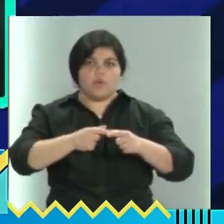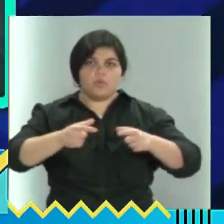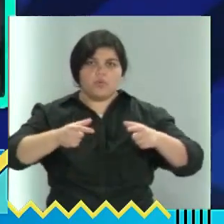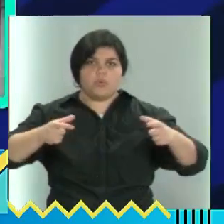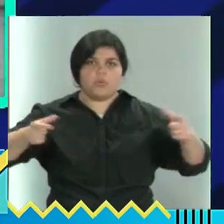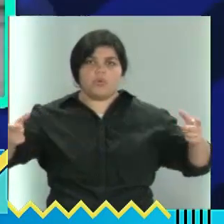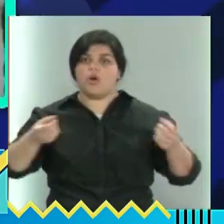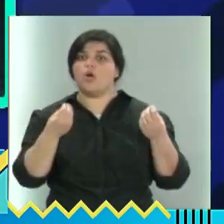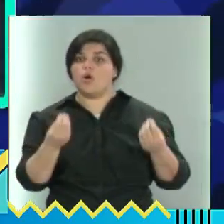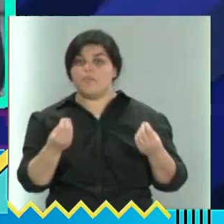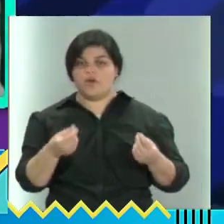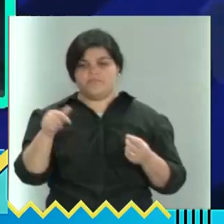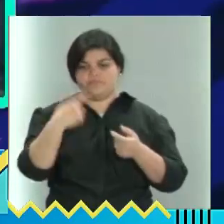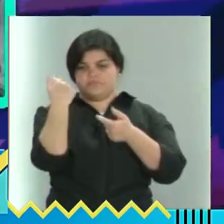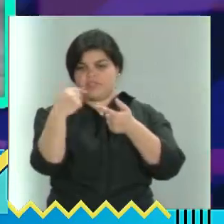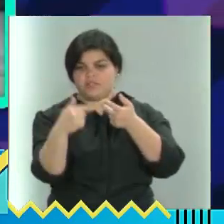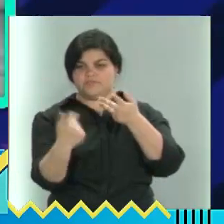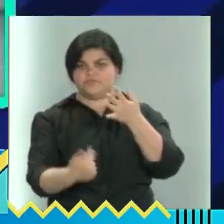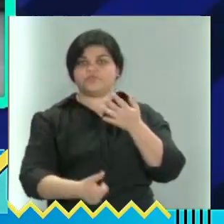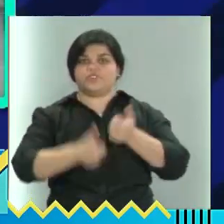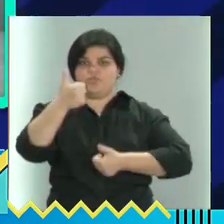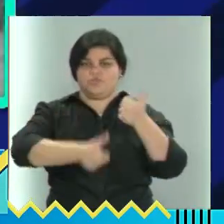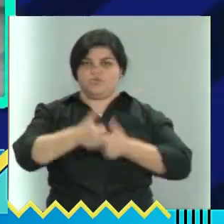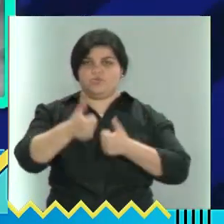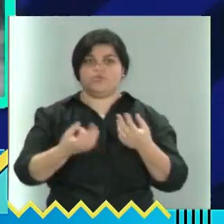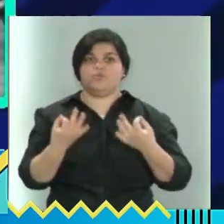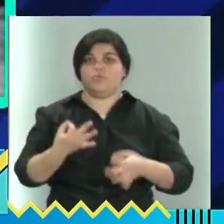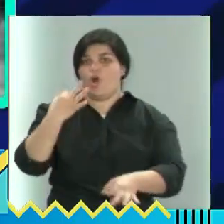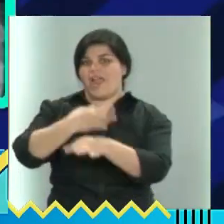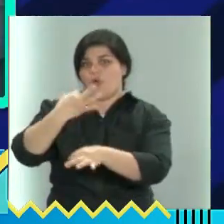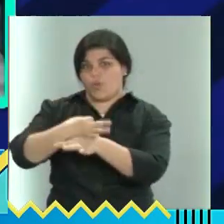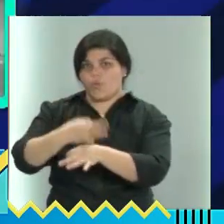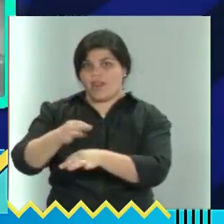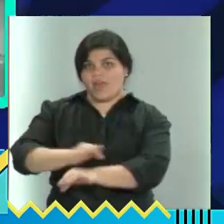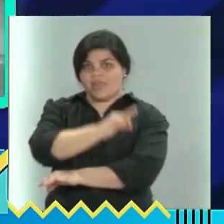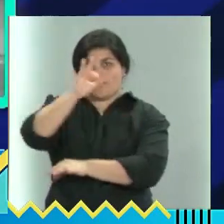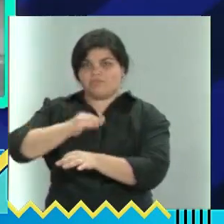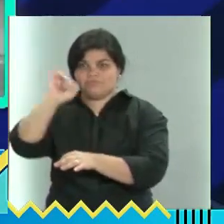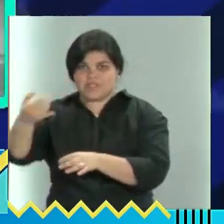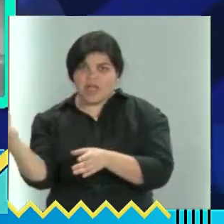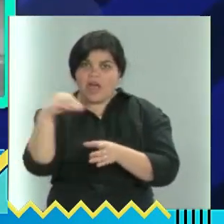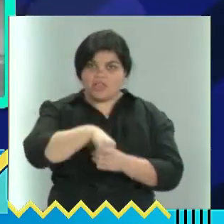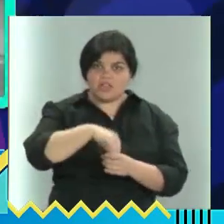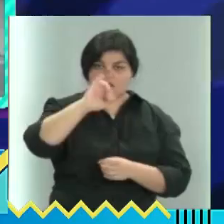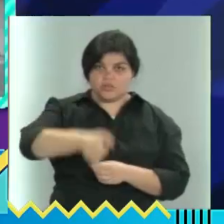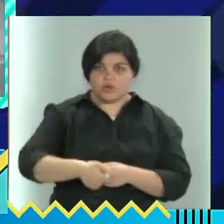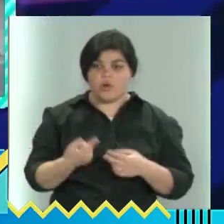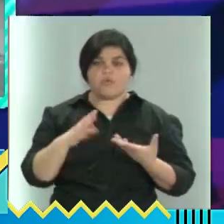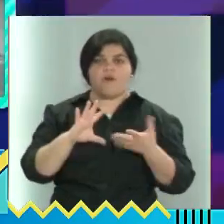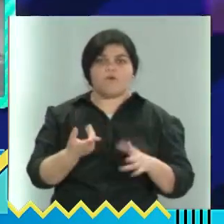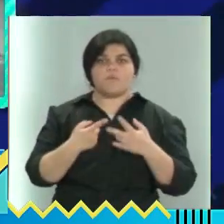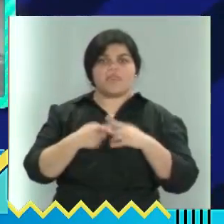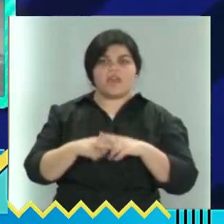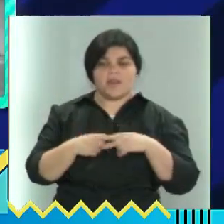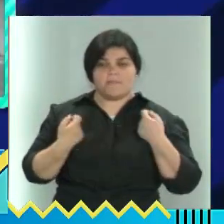Entonces, todos esos ejemplos es donde ha participado el colegio, como decía Gabriel, hemos tratado de dar una herramienta a